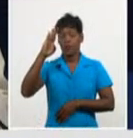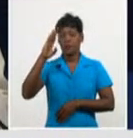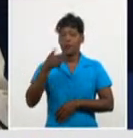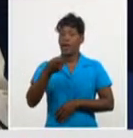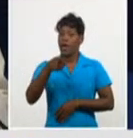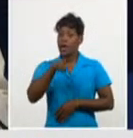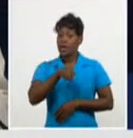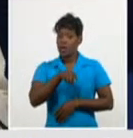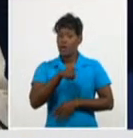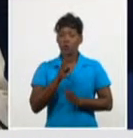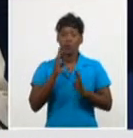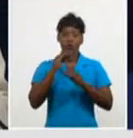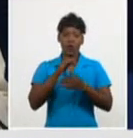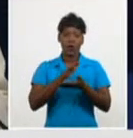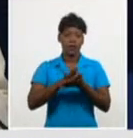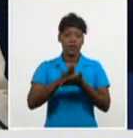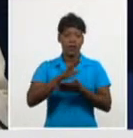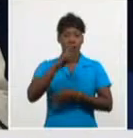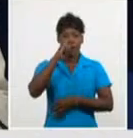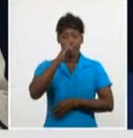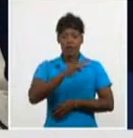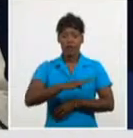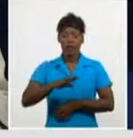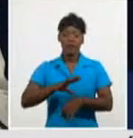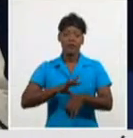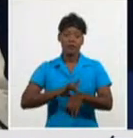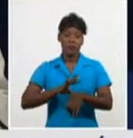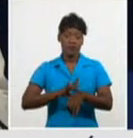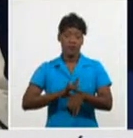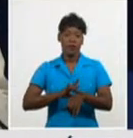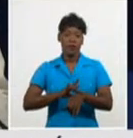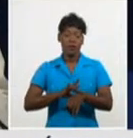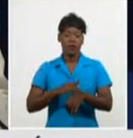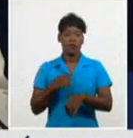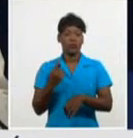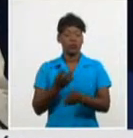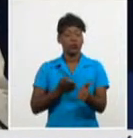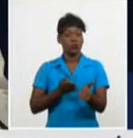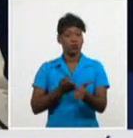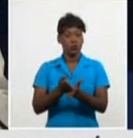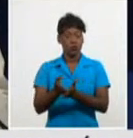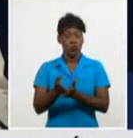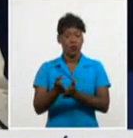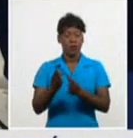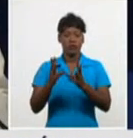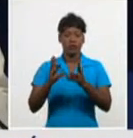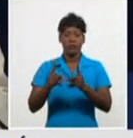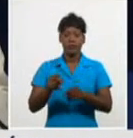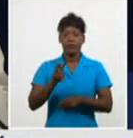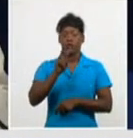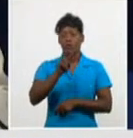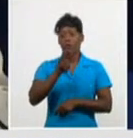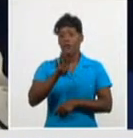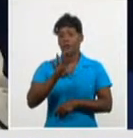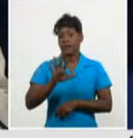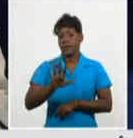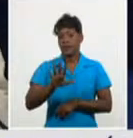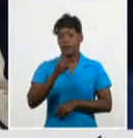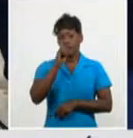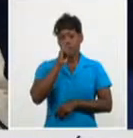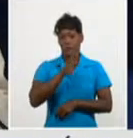diagnostica ningún niño con la enfermedad, por lo tanto mantenemos un acumulado de 245